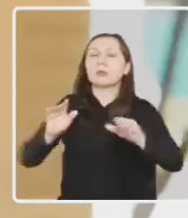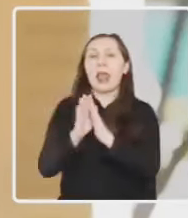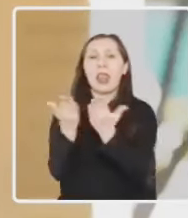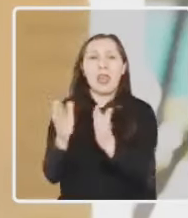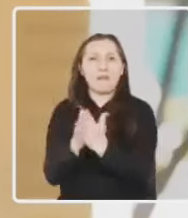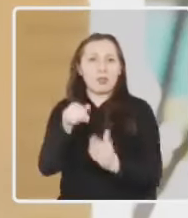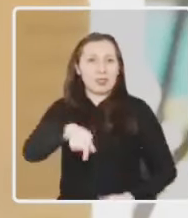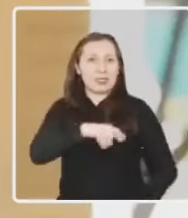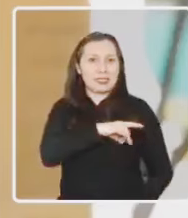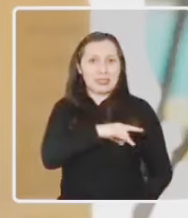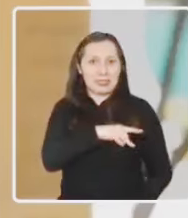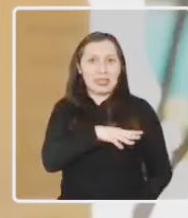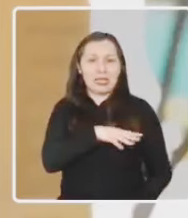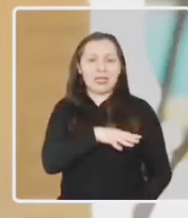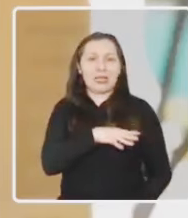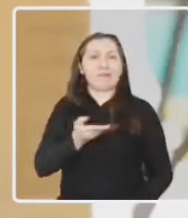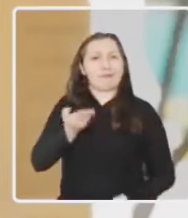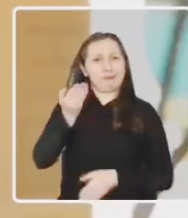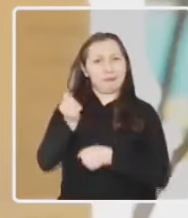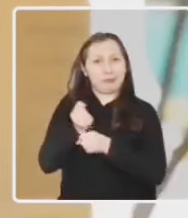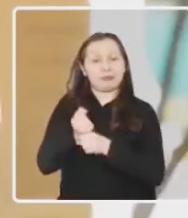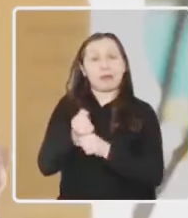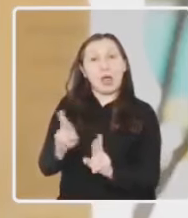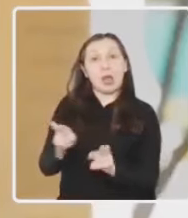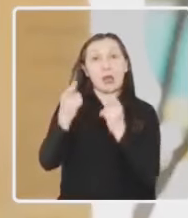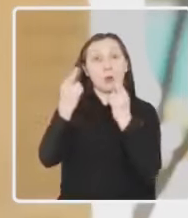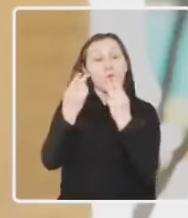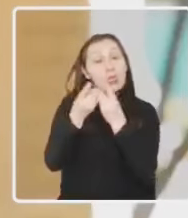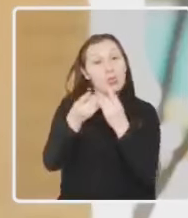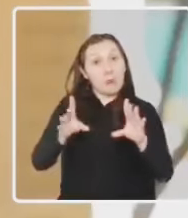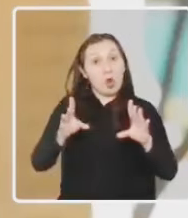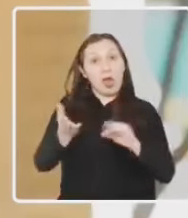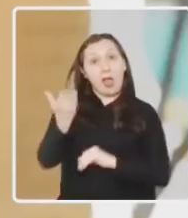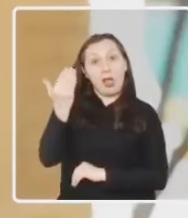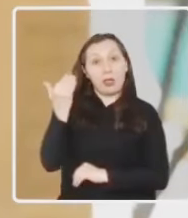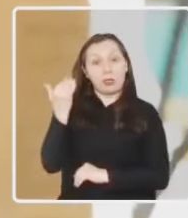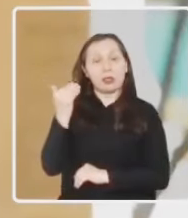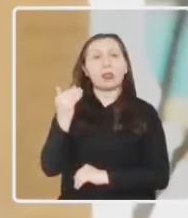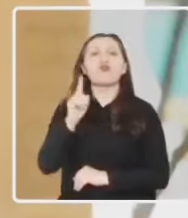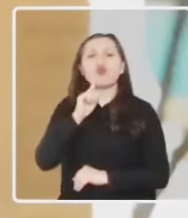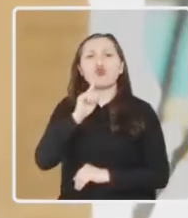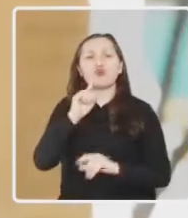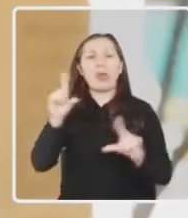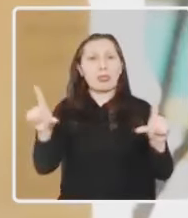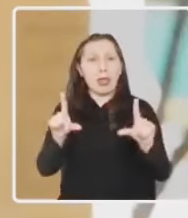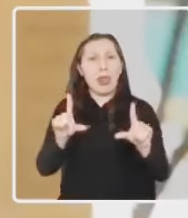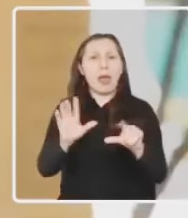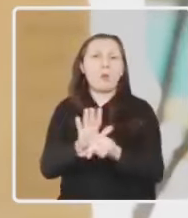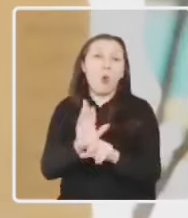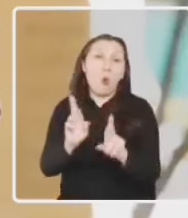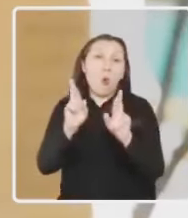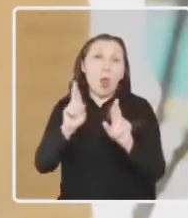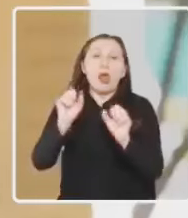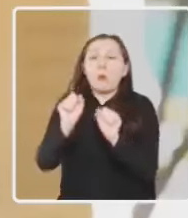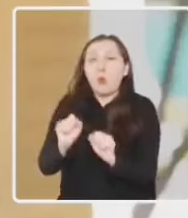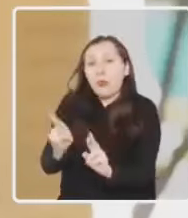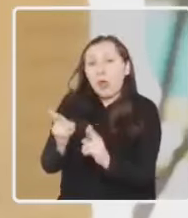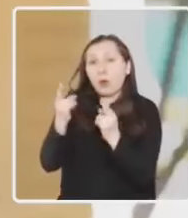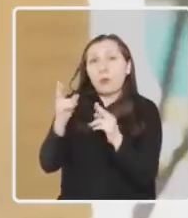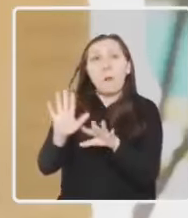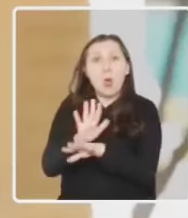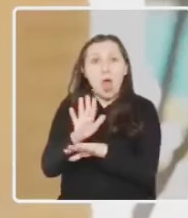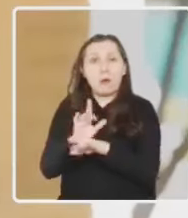Chile. Y cuando recuperamos la democracia, tenía un programa en la tele, que ojalá podamos recuperar ese tipo